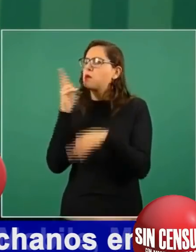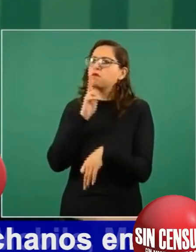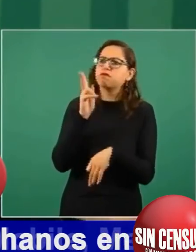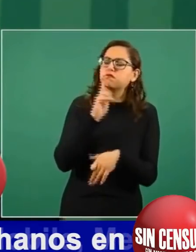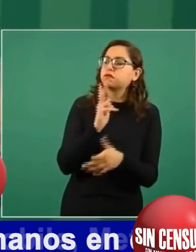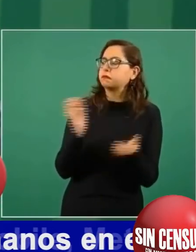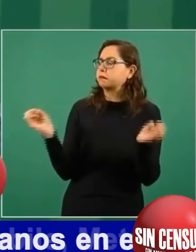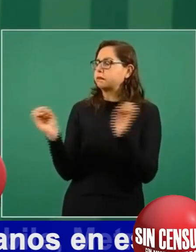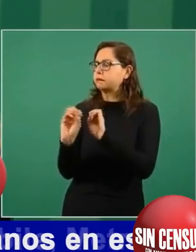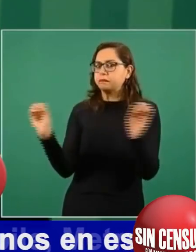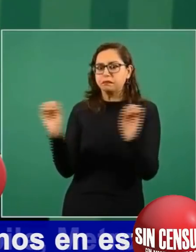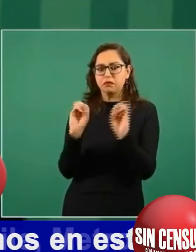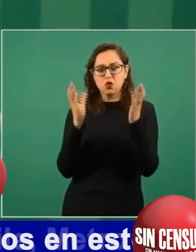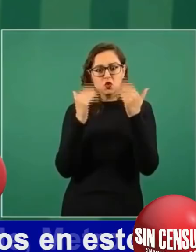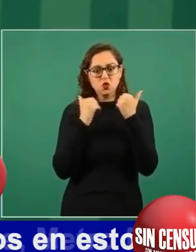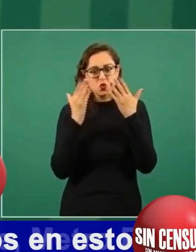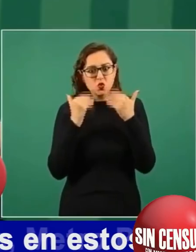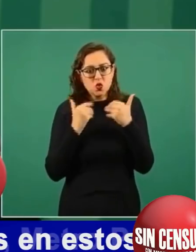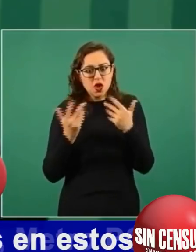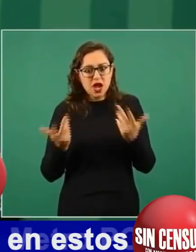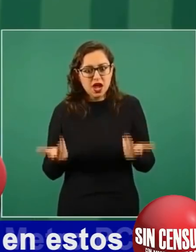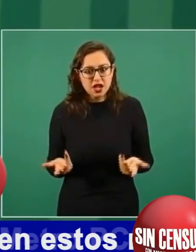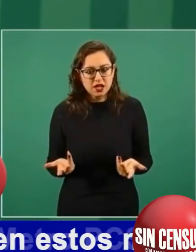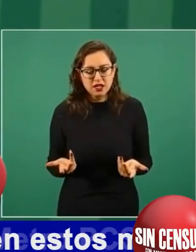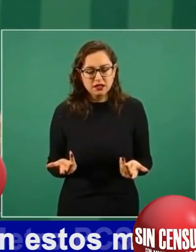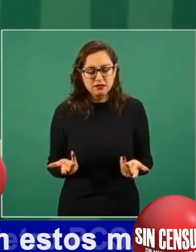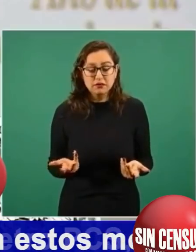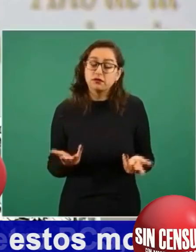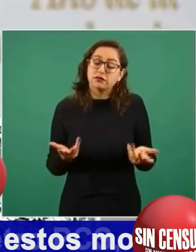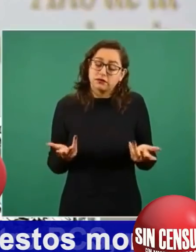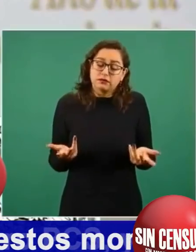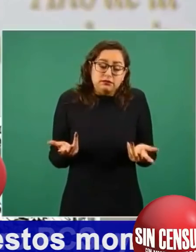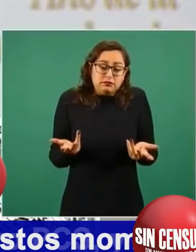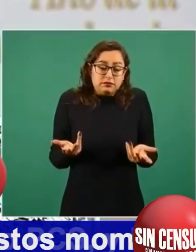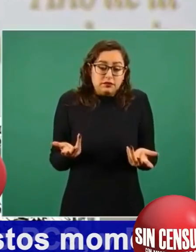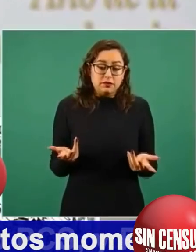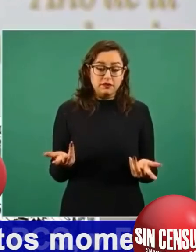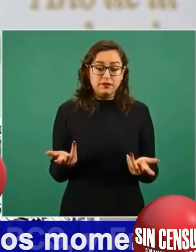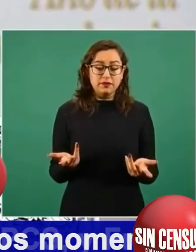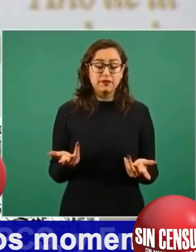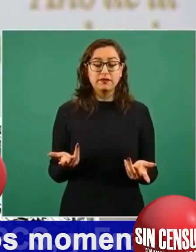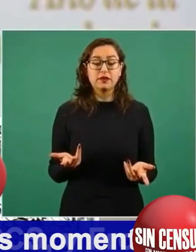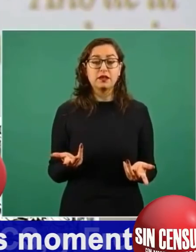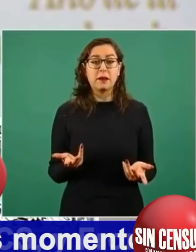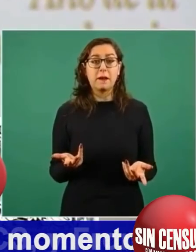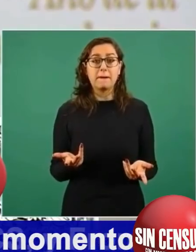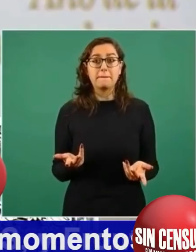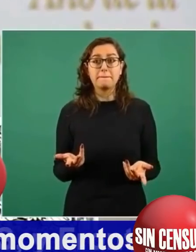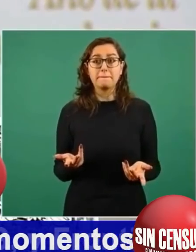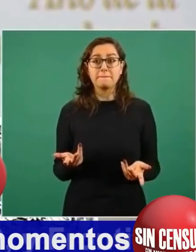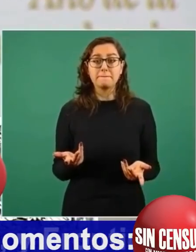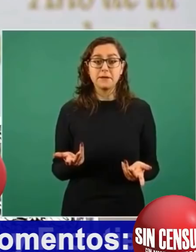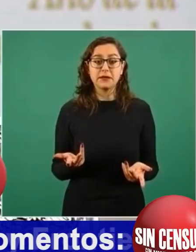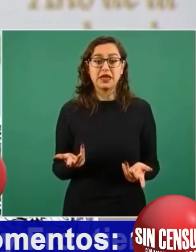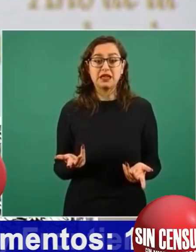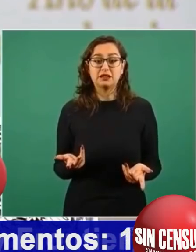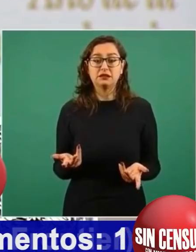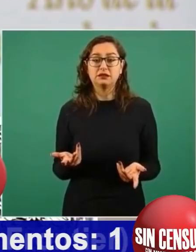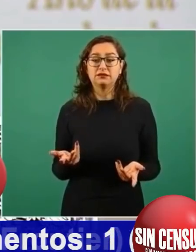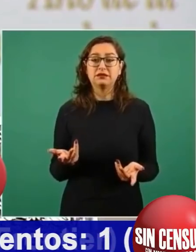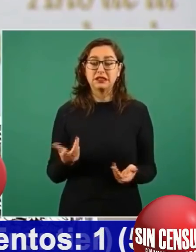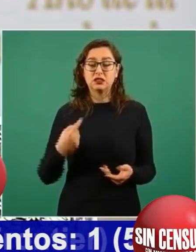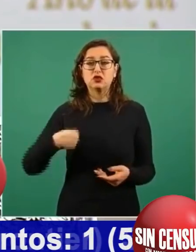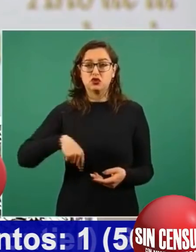de que iba a generarse la sospecha, y hay